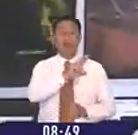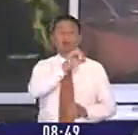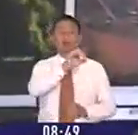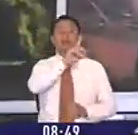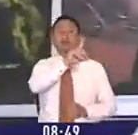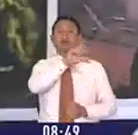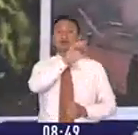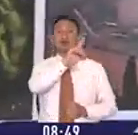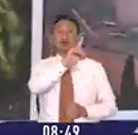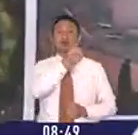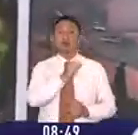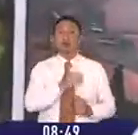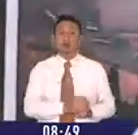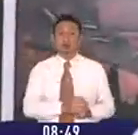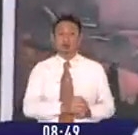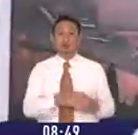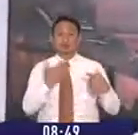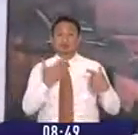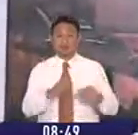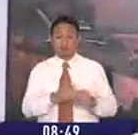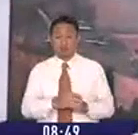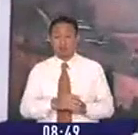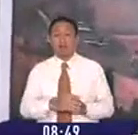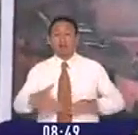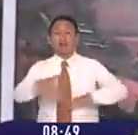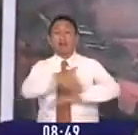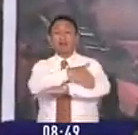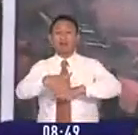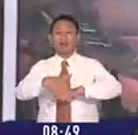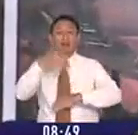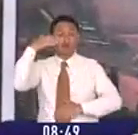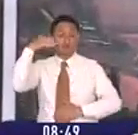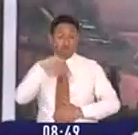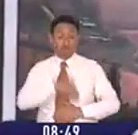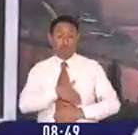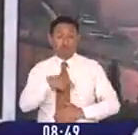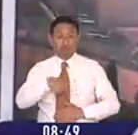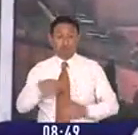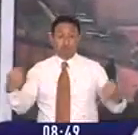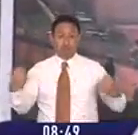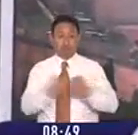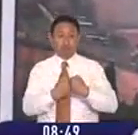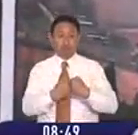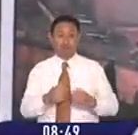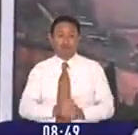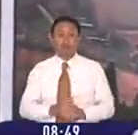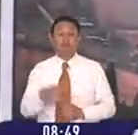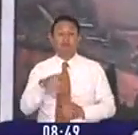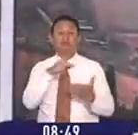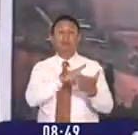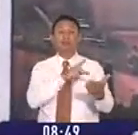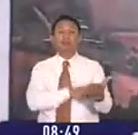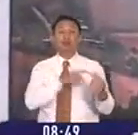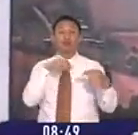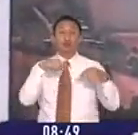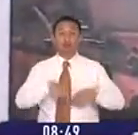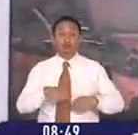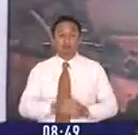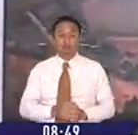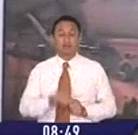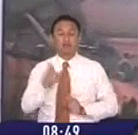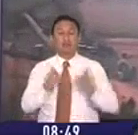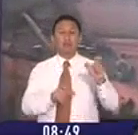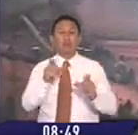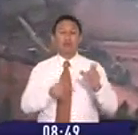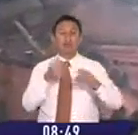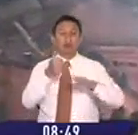nos indicaban que se registró un accidente también en la avenida Simón Bolívar y Ruta Viva. Todo este proyecto que están aquí, el personal